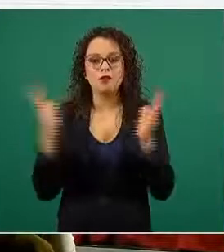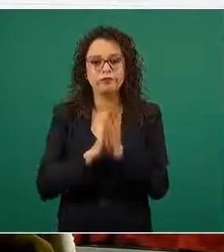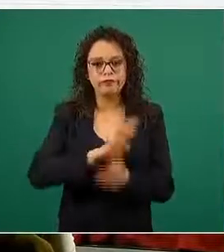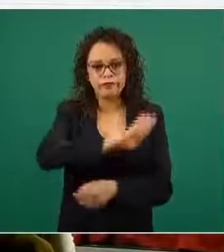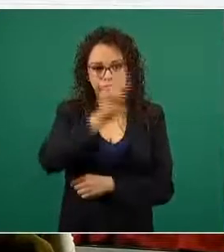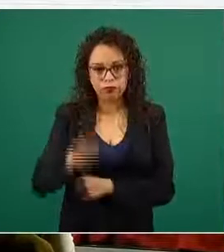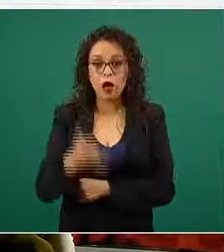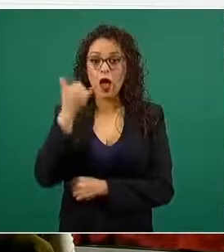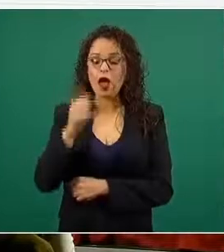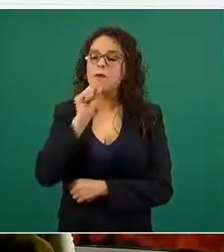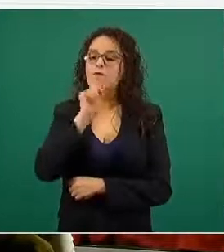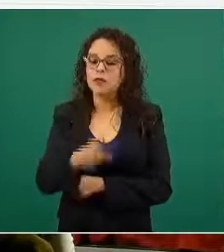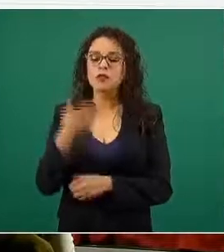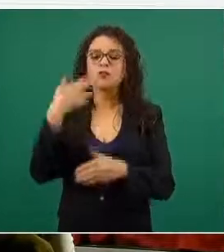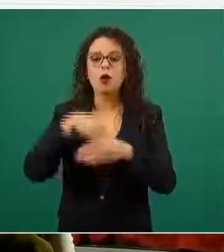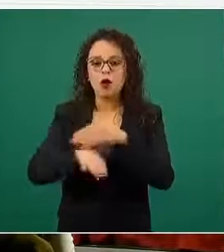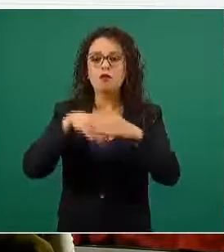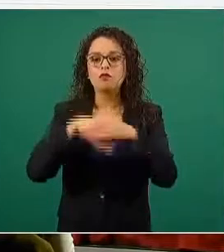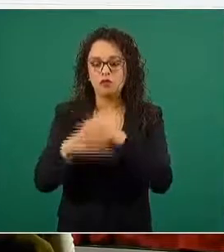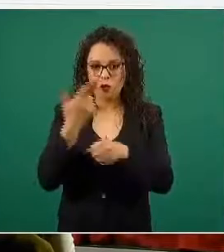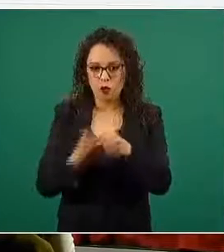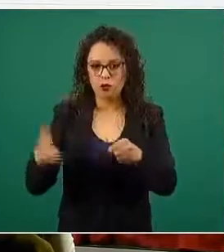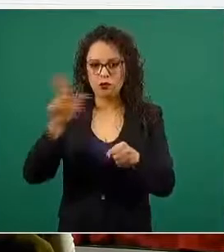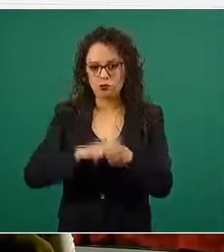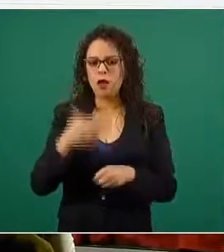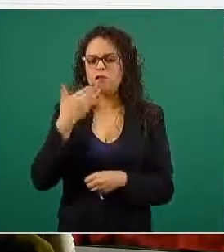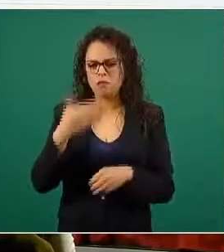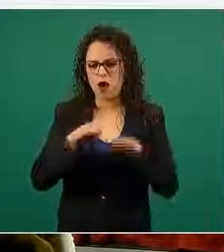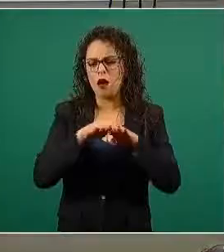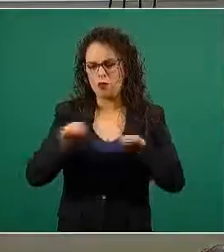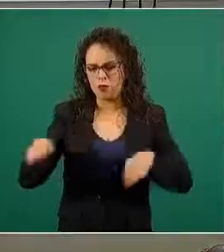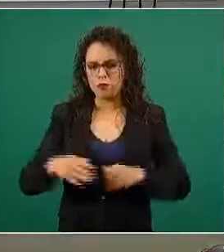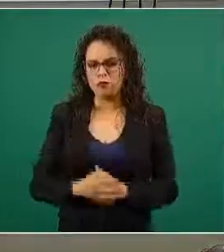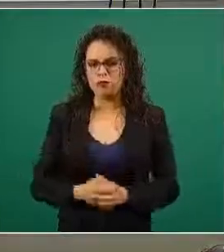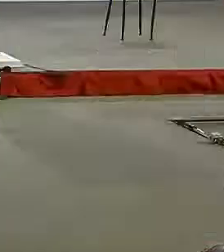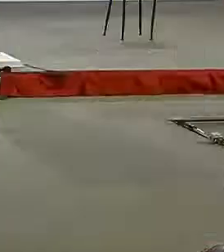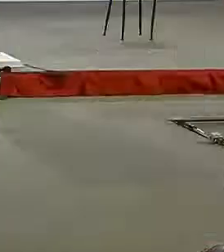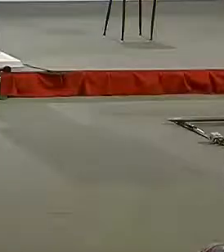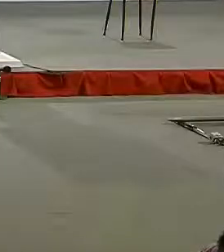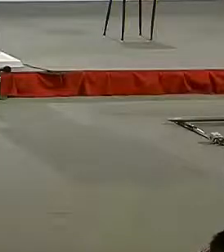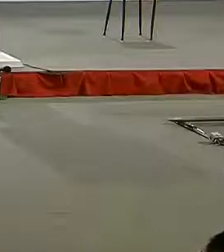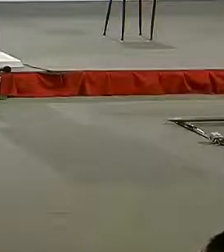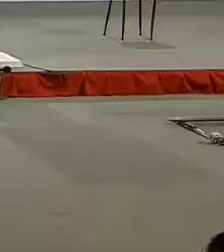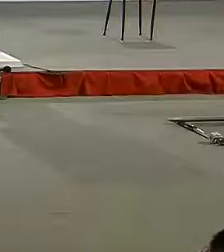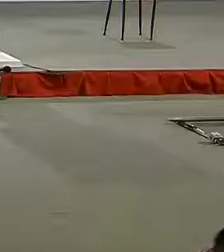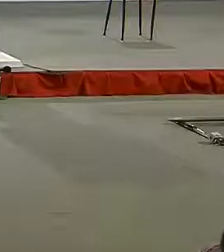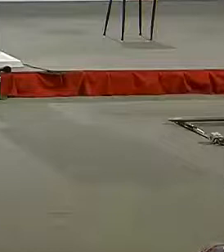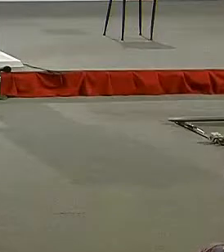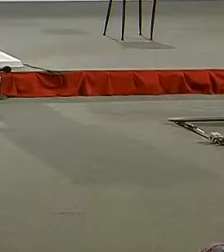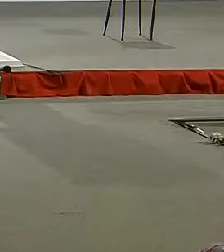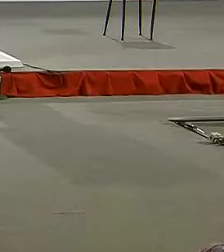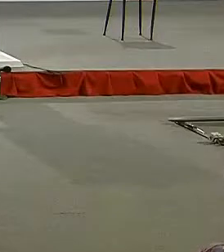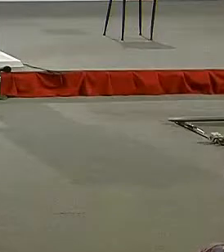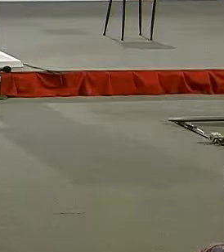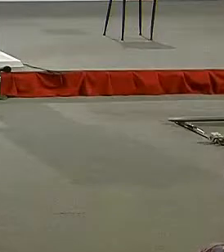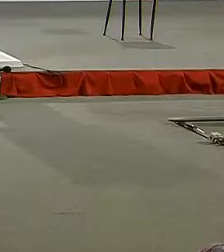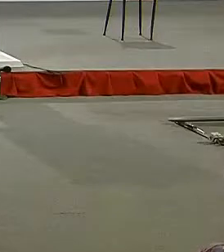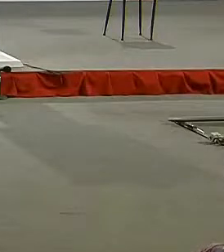en la hospitalización. Va en buena tendencia. Entonces, en resumen, tenemos una epidemia aún